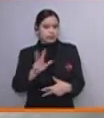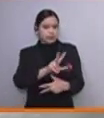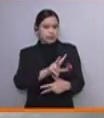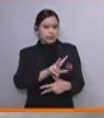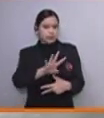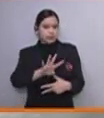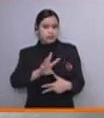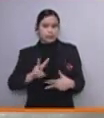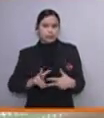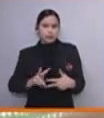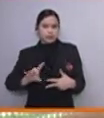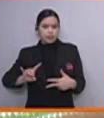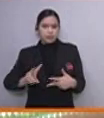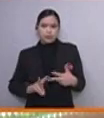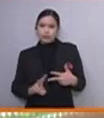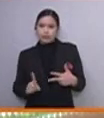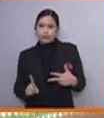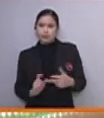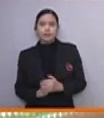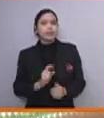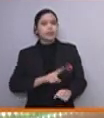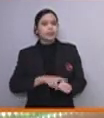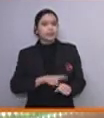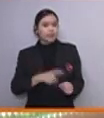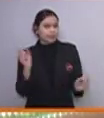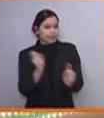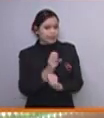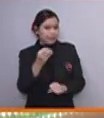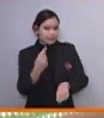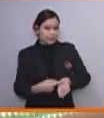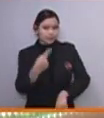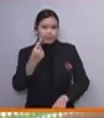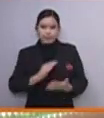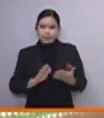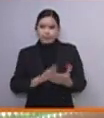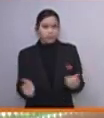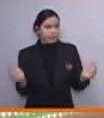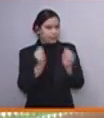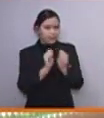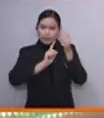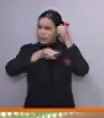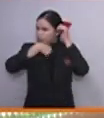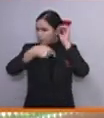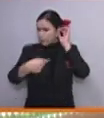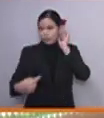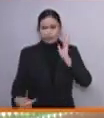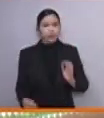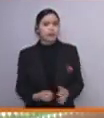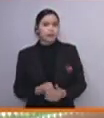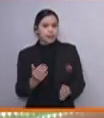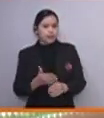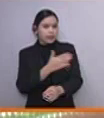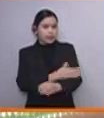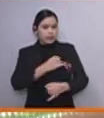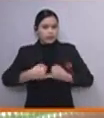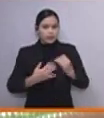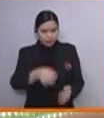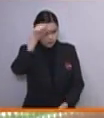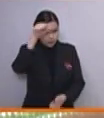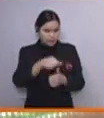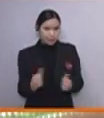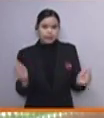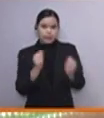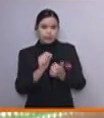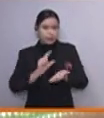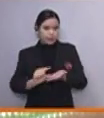34, 28 y 21. Es momento de ganar 60 veces tu inversión junto a la diaria. Pero antes, querido jugador, recuerda que junto a